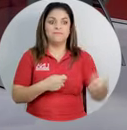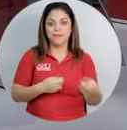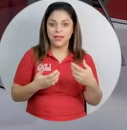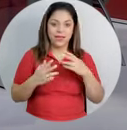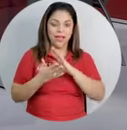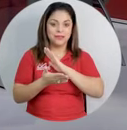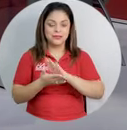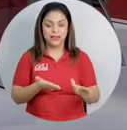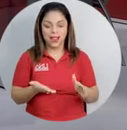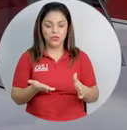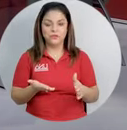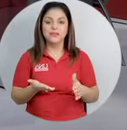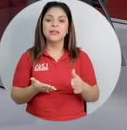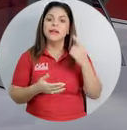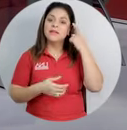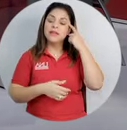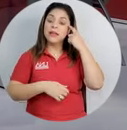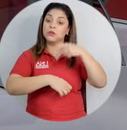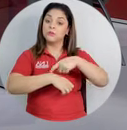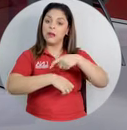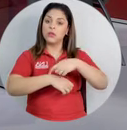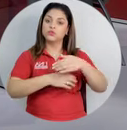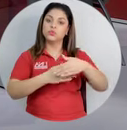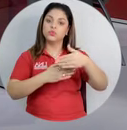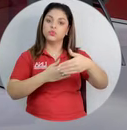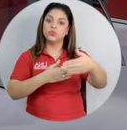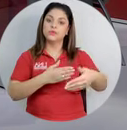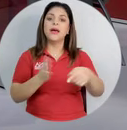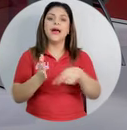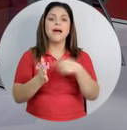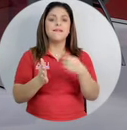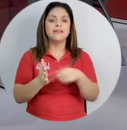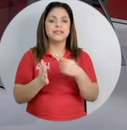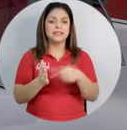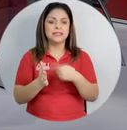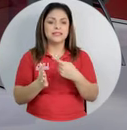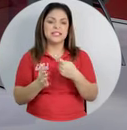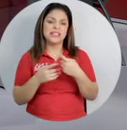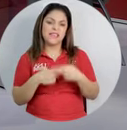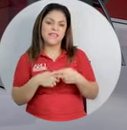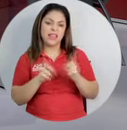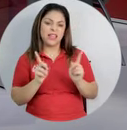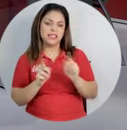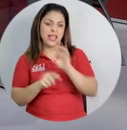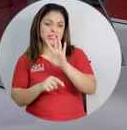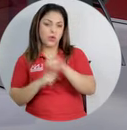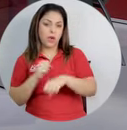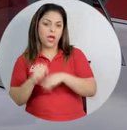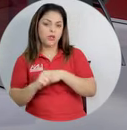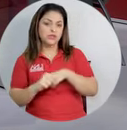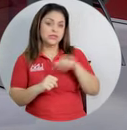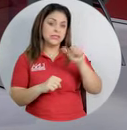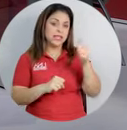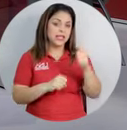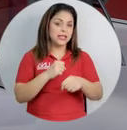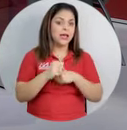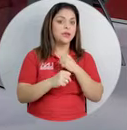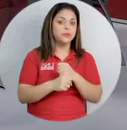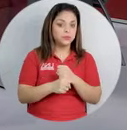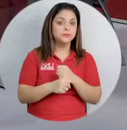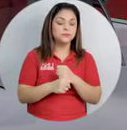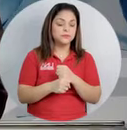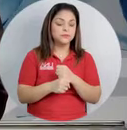a estarlo cancelando. Pero ¿a qué voy con esto de los plazos? Que a veces tal vez como una diferencia de 5 años, de